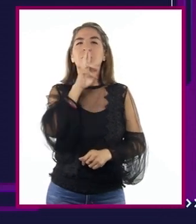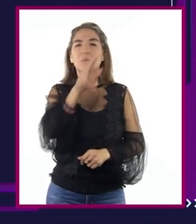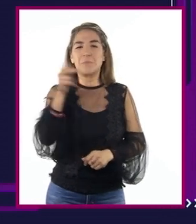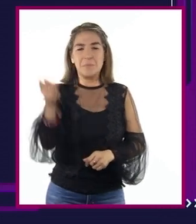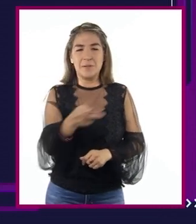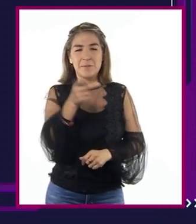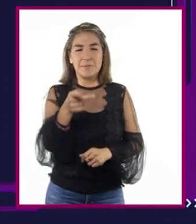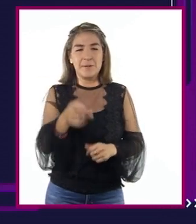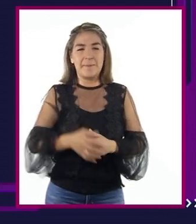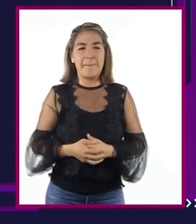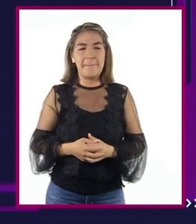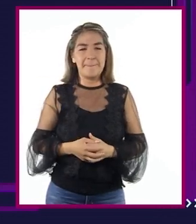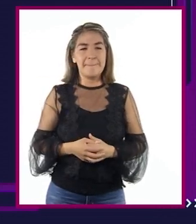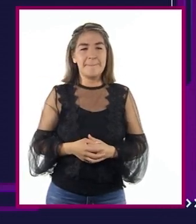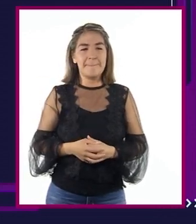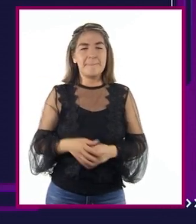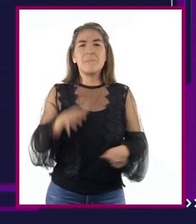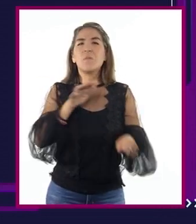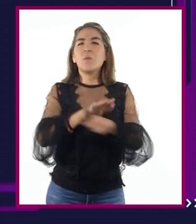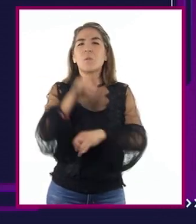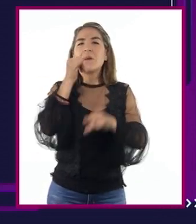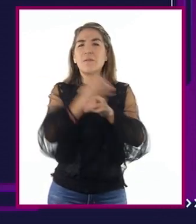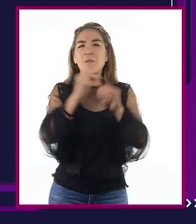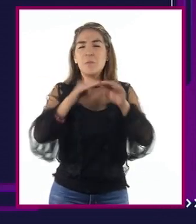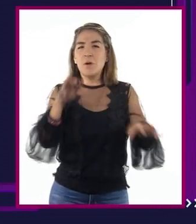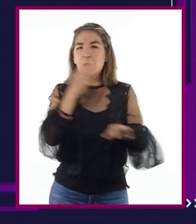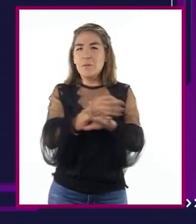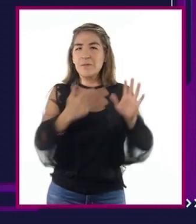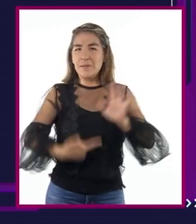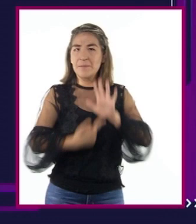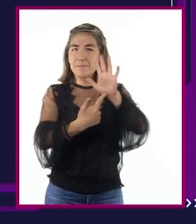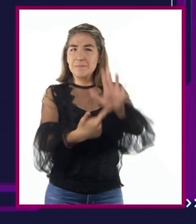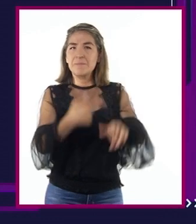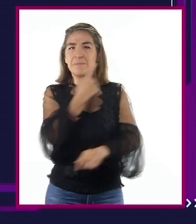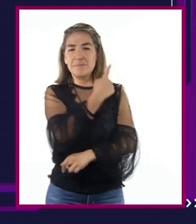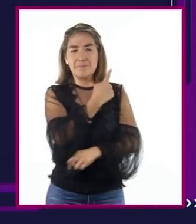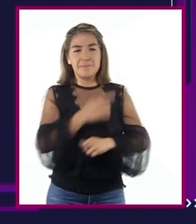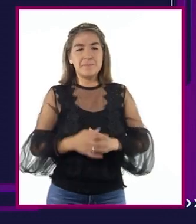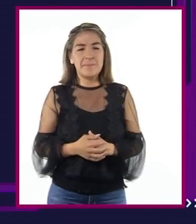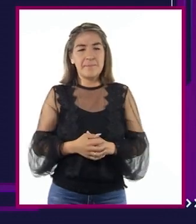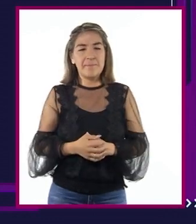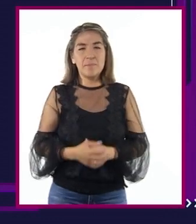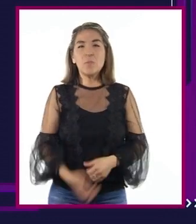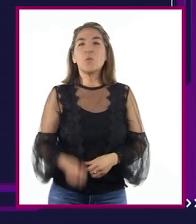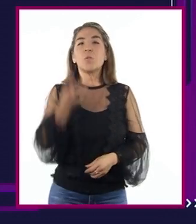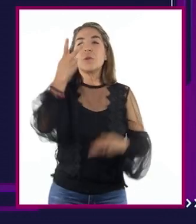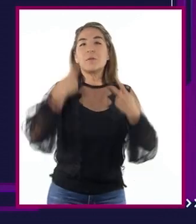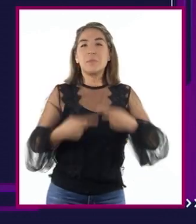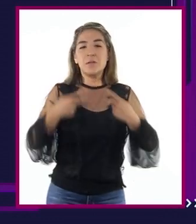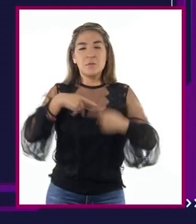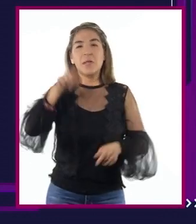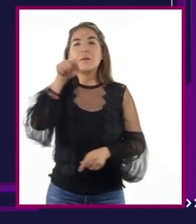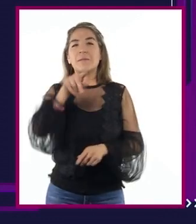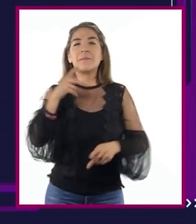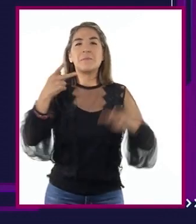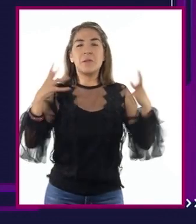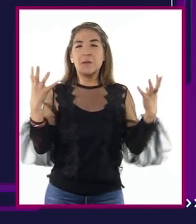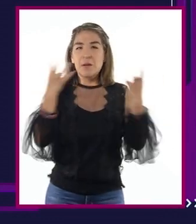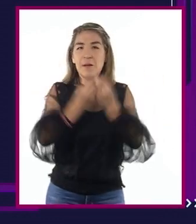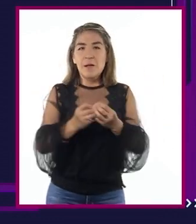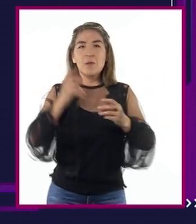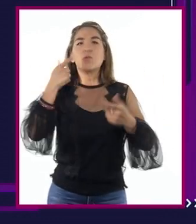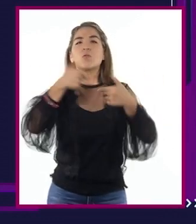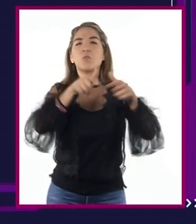preguntas. ¿Qué información se presenta? La cantidad de habitantes por grupo de